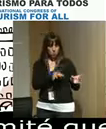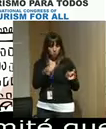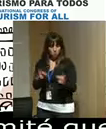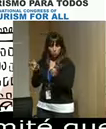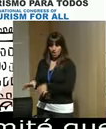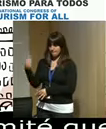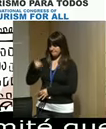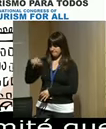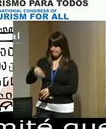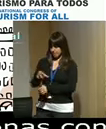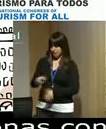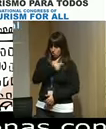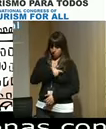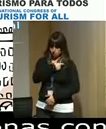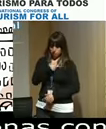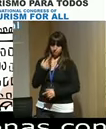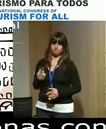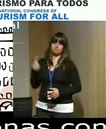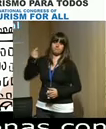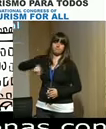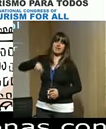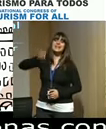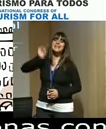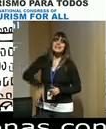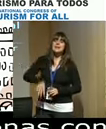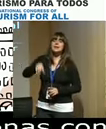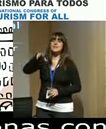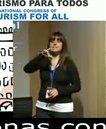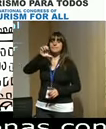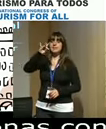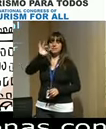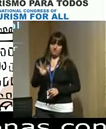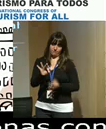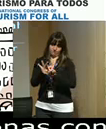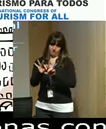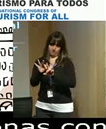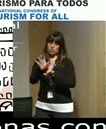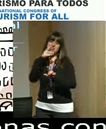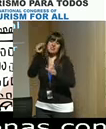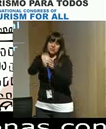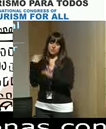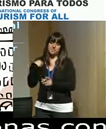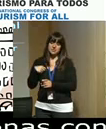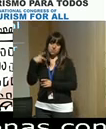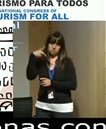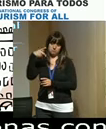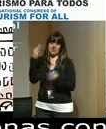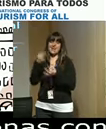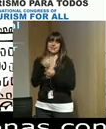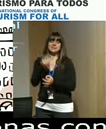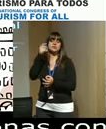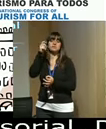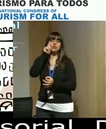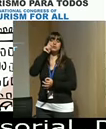la preside PREDIF porque dentro de las áreas más relevantes que tiene PREDIF y que trabaja desde hace 15 años es el turismo y el